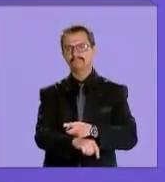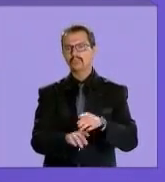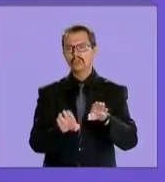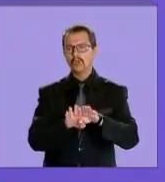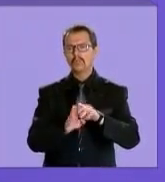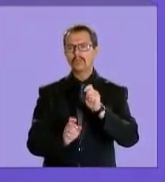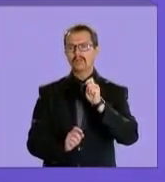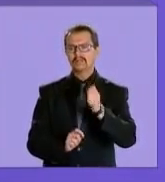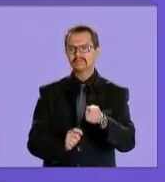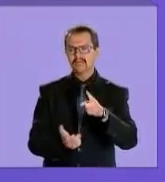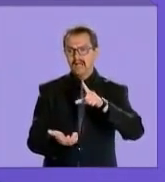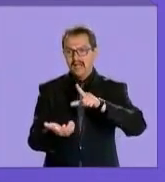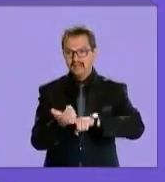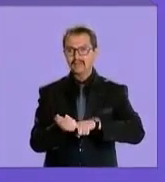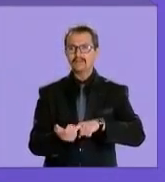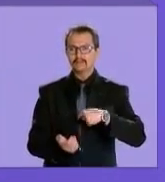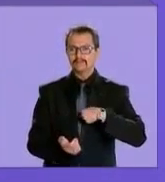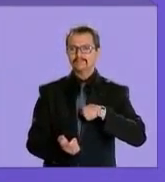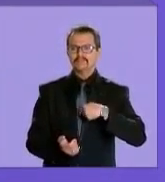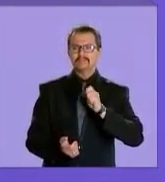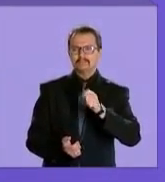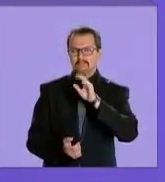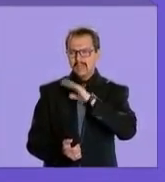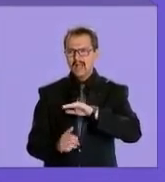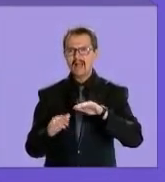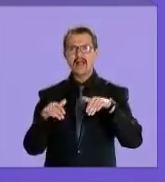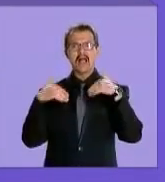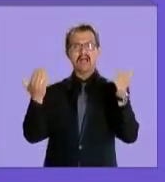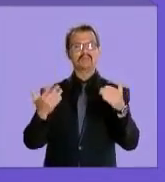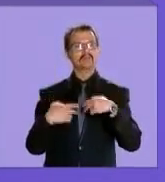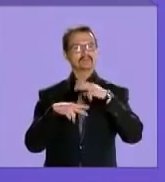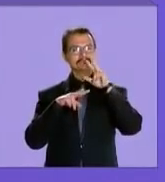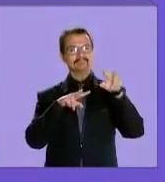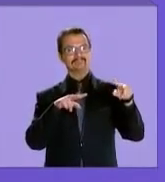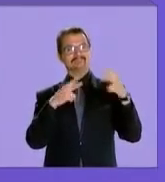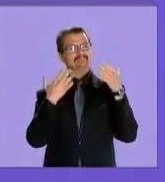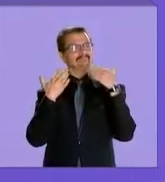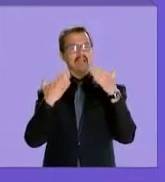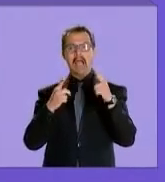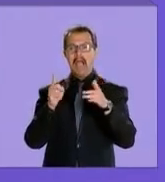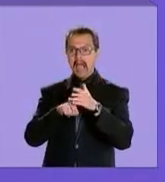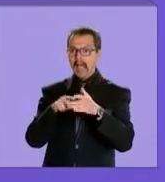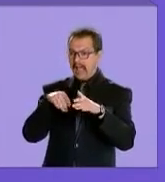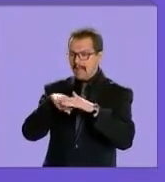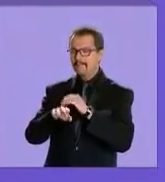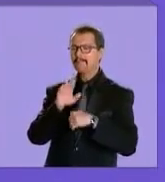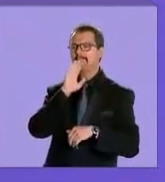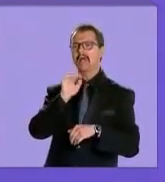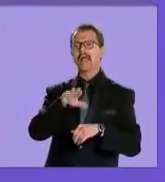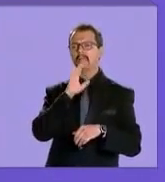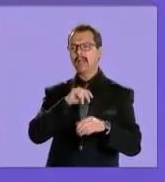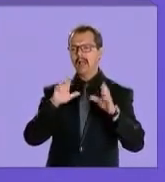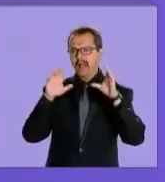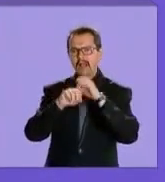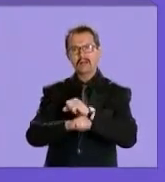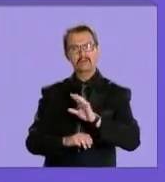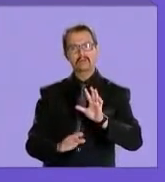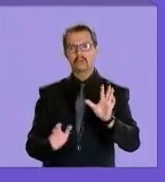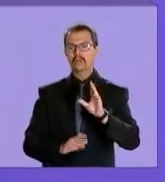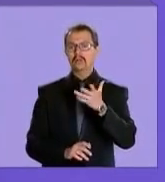casa trump dice me transaron los del gobierno de